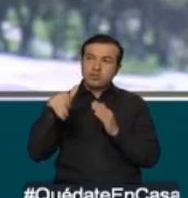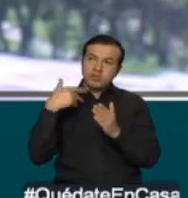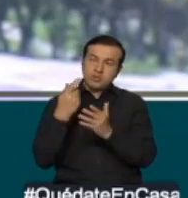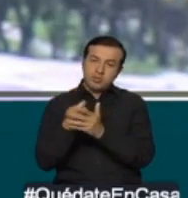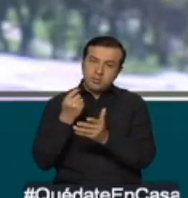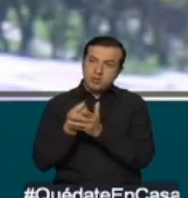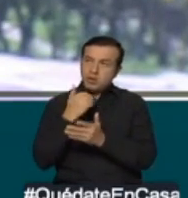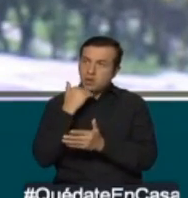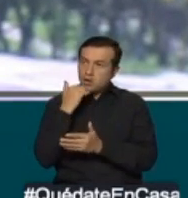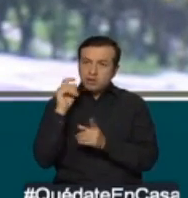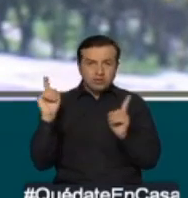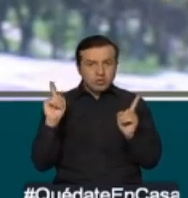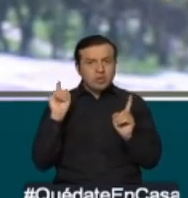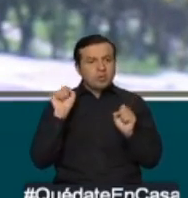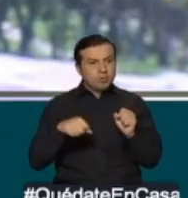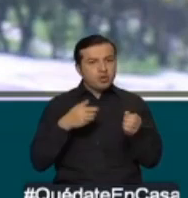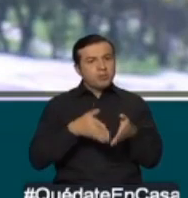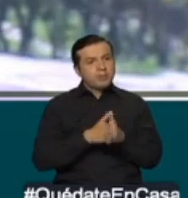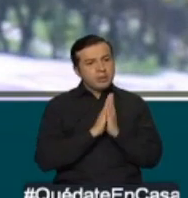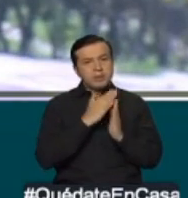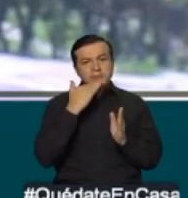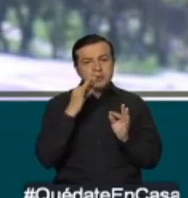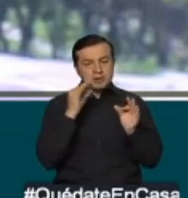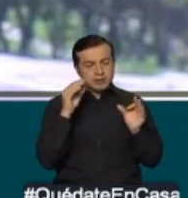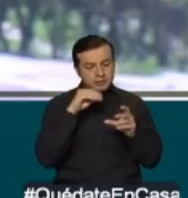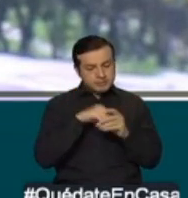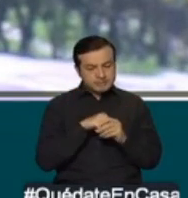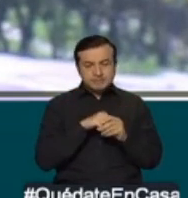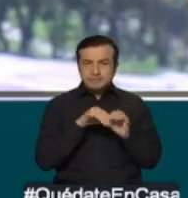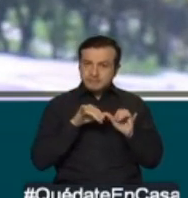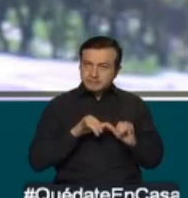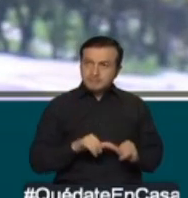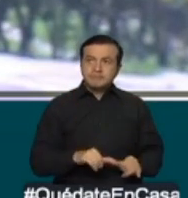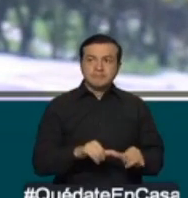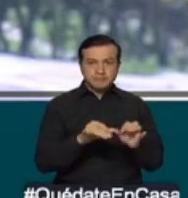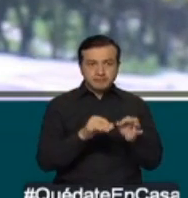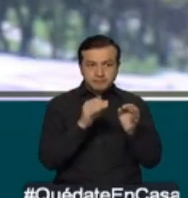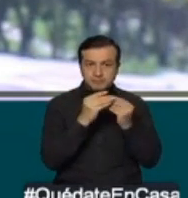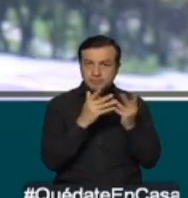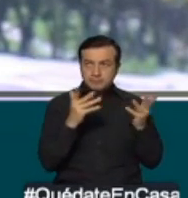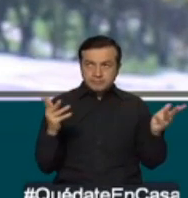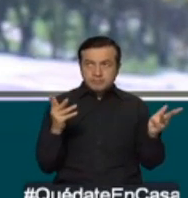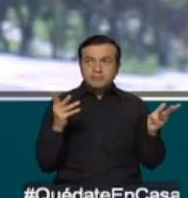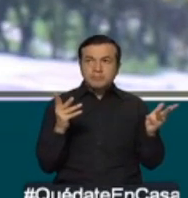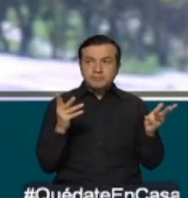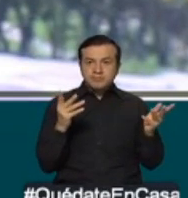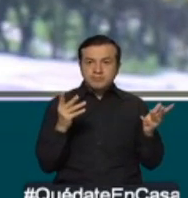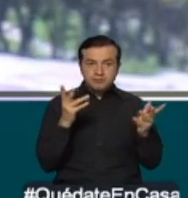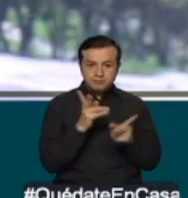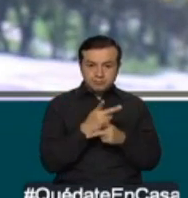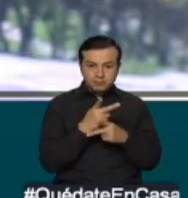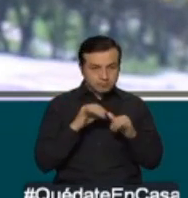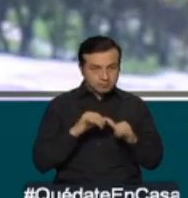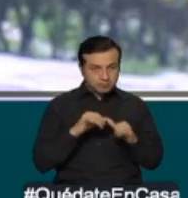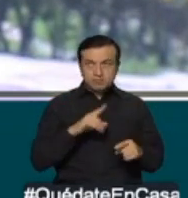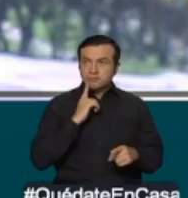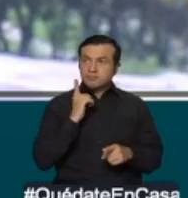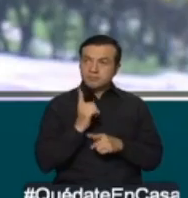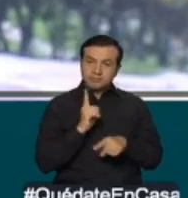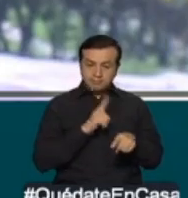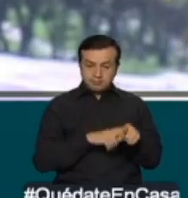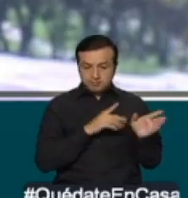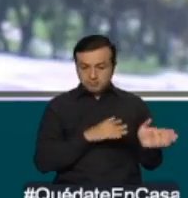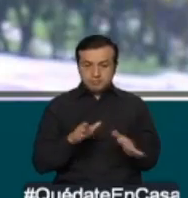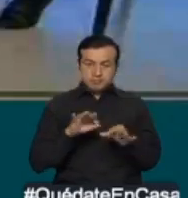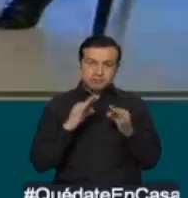algún producto y que podemos ser más eficientes y más productivos en el tiempo si per se como productivamente hablando y en el tiempo de